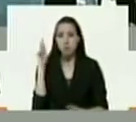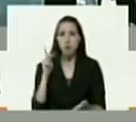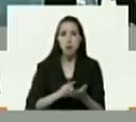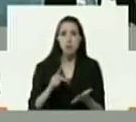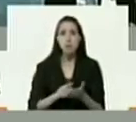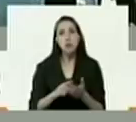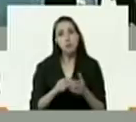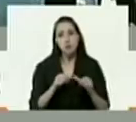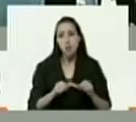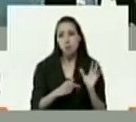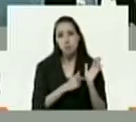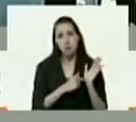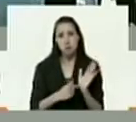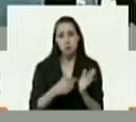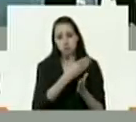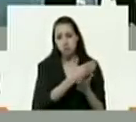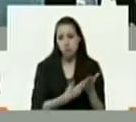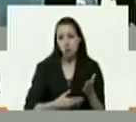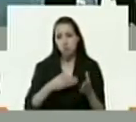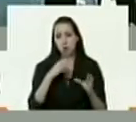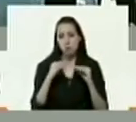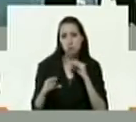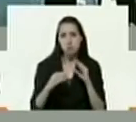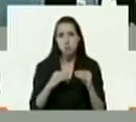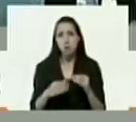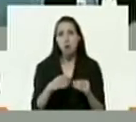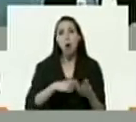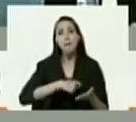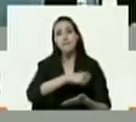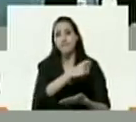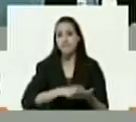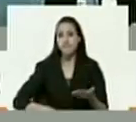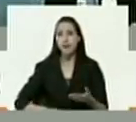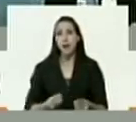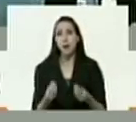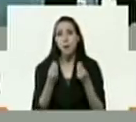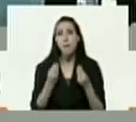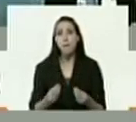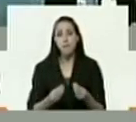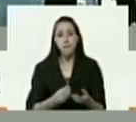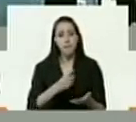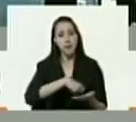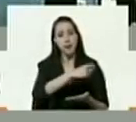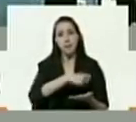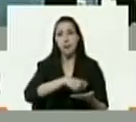llevar lo que describe como una petición firmada por millones de venezolanos.